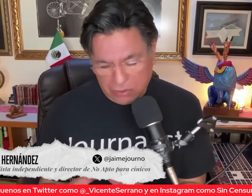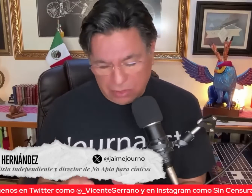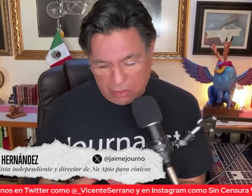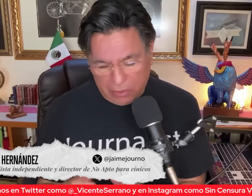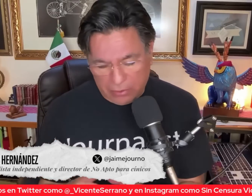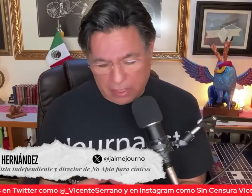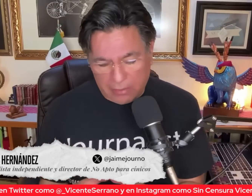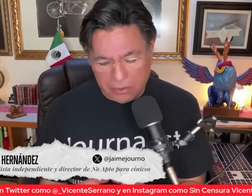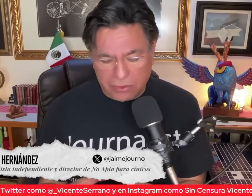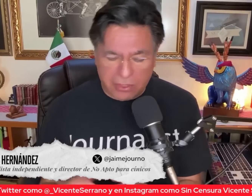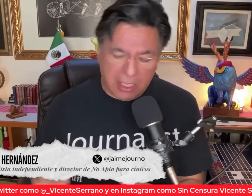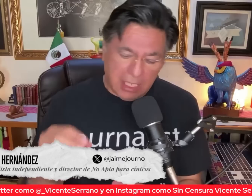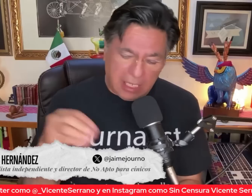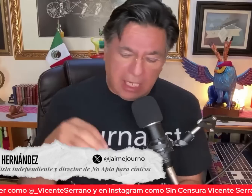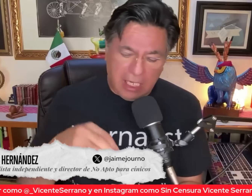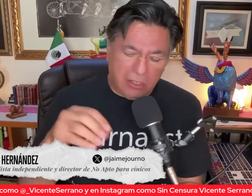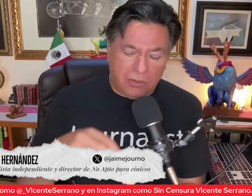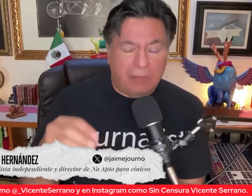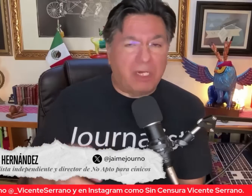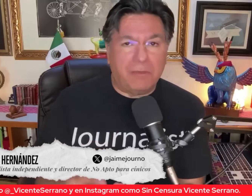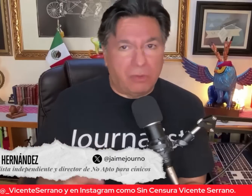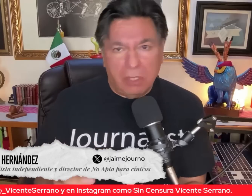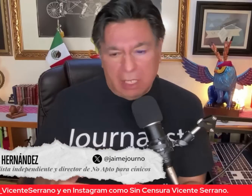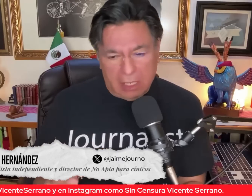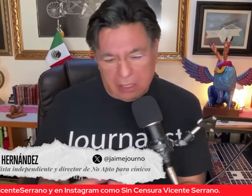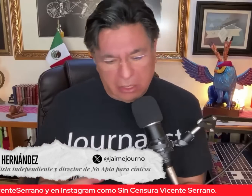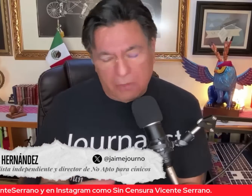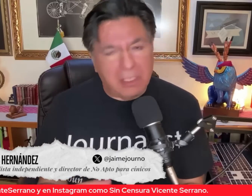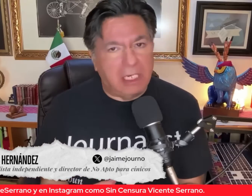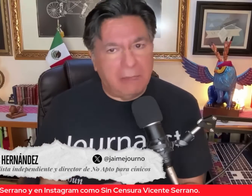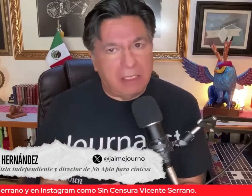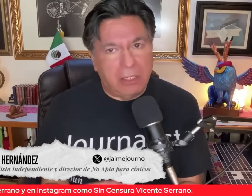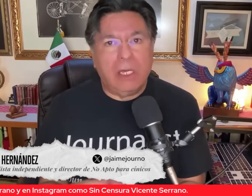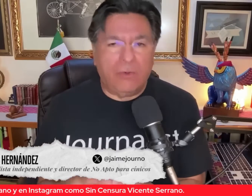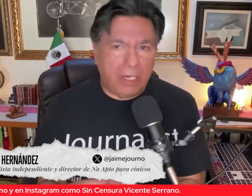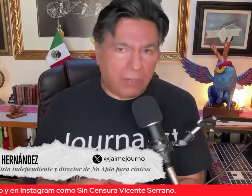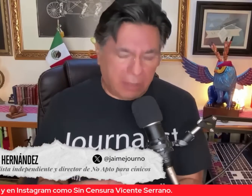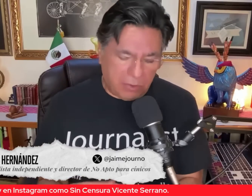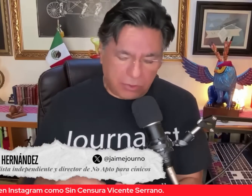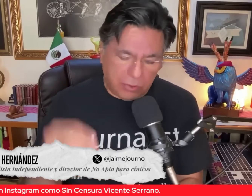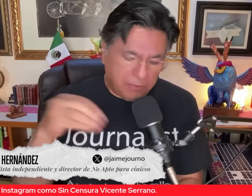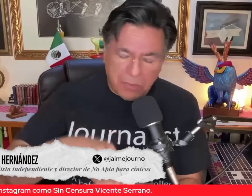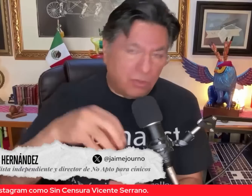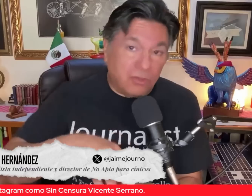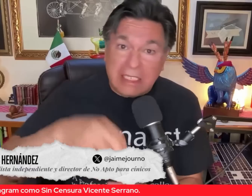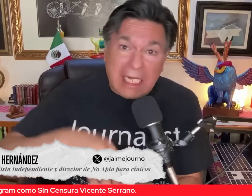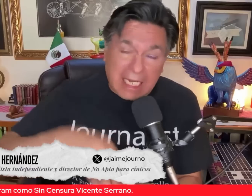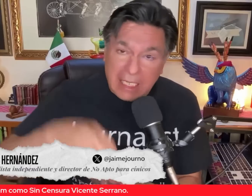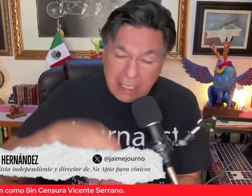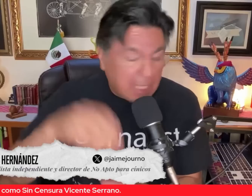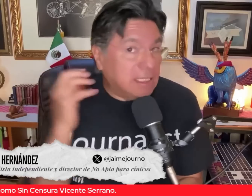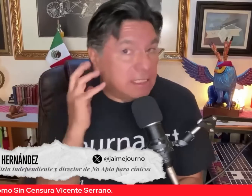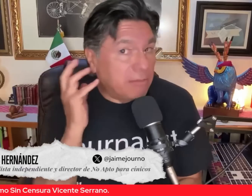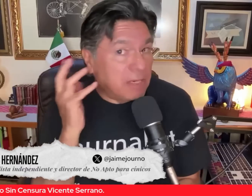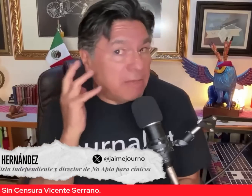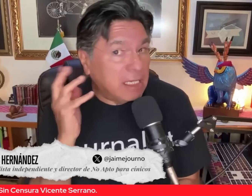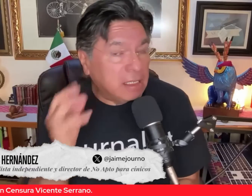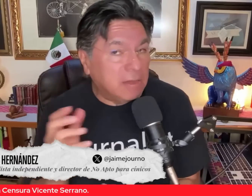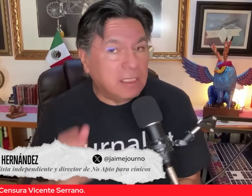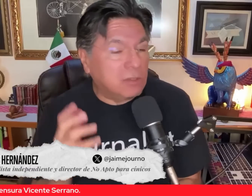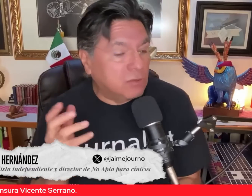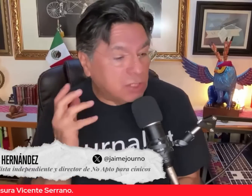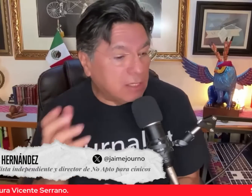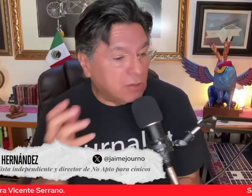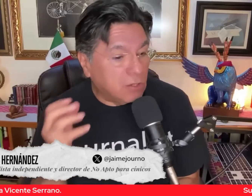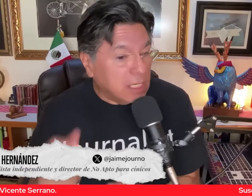De estos agujeros rabiosos donde, por ejemplo, Ciro Gómez Leiva tiene un agujero rabioso donde está la gente y la gente está